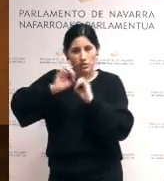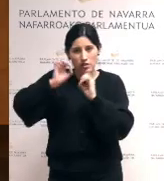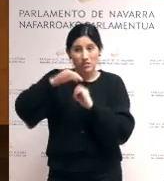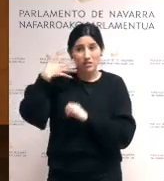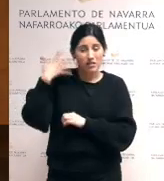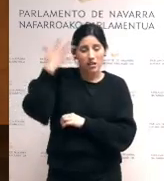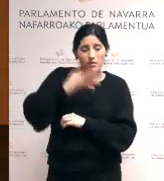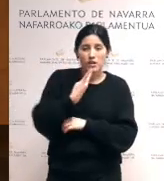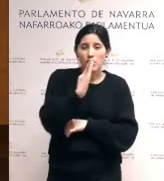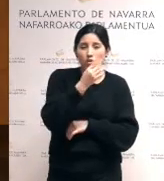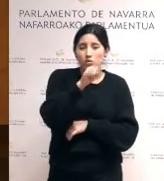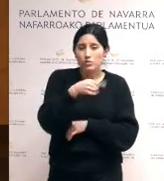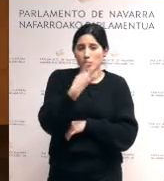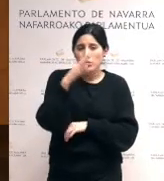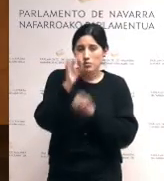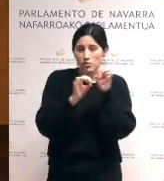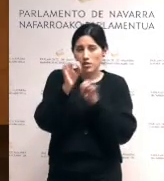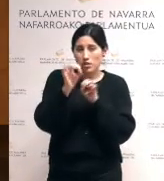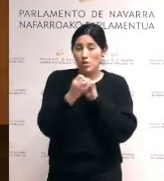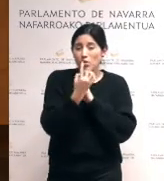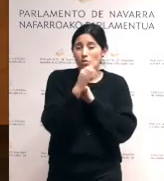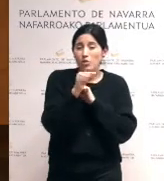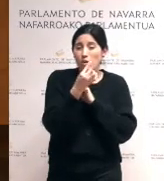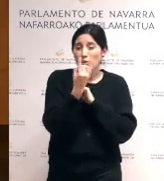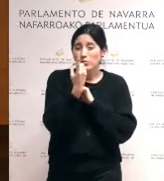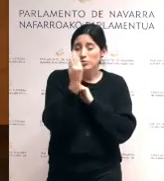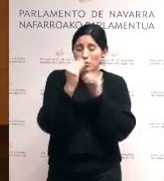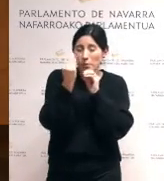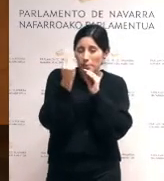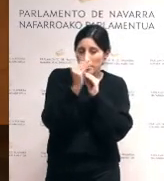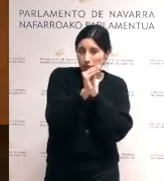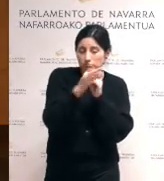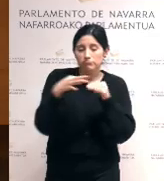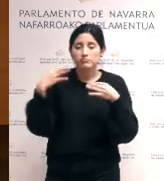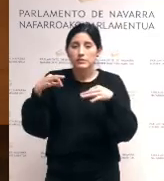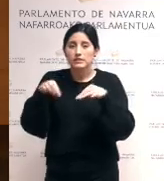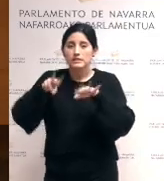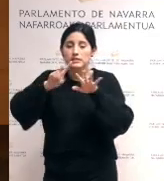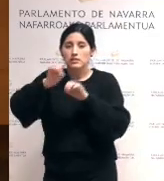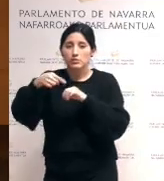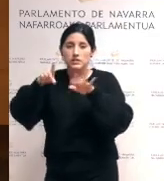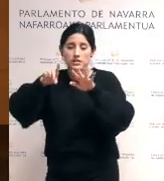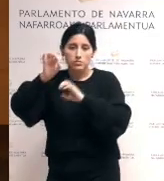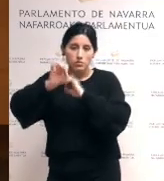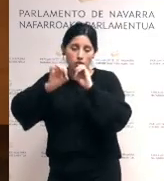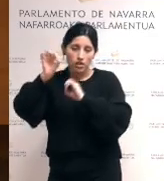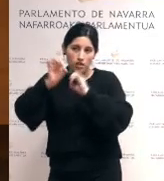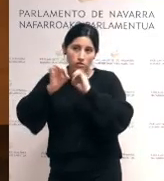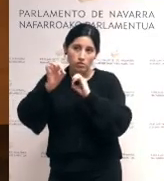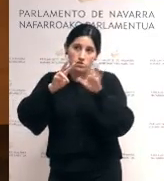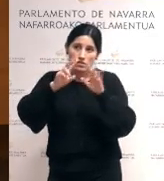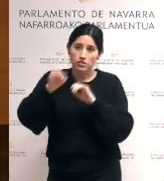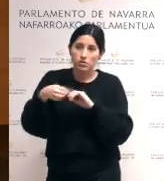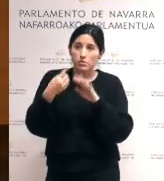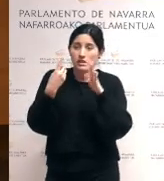el 4,4%, 1,1 puntos más, la convencional el 7,6%, 6,7